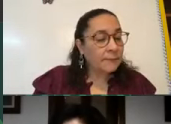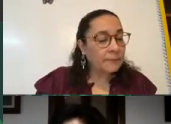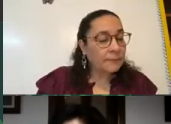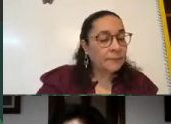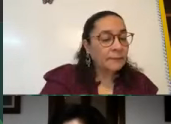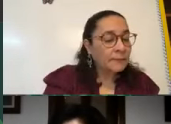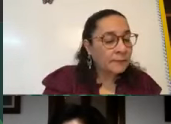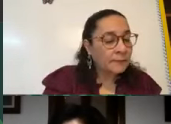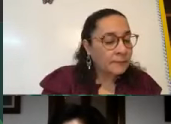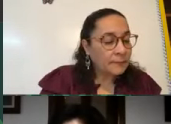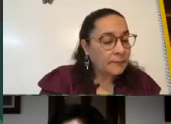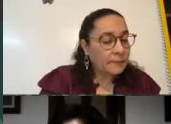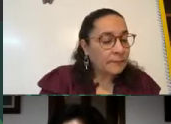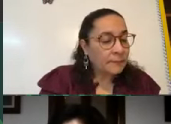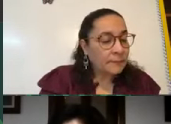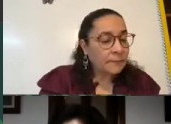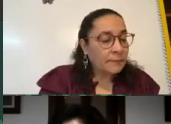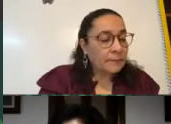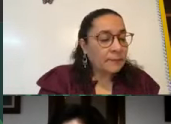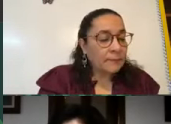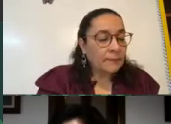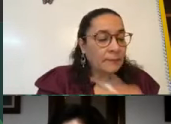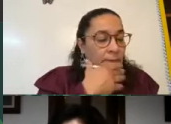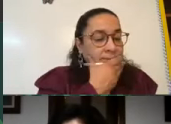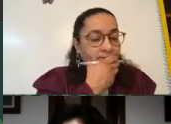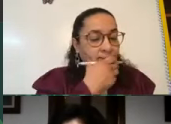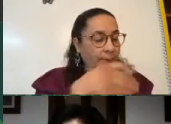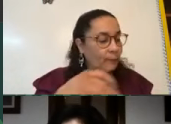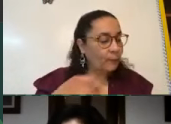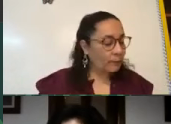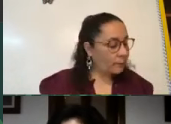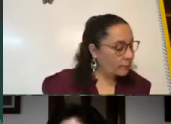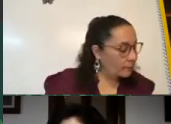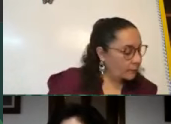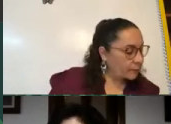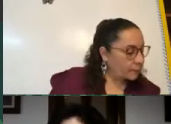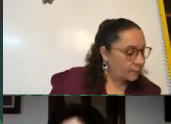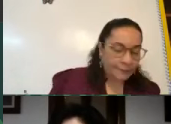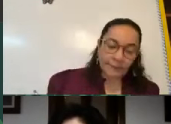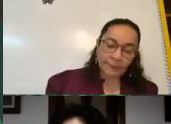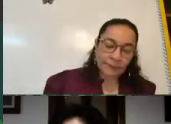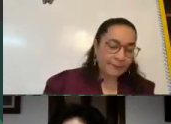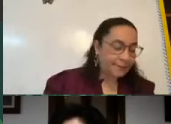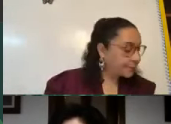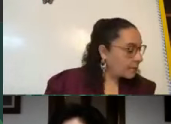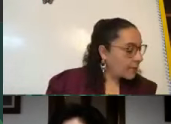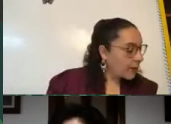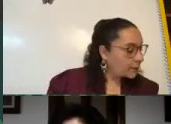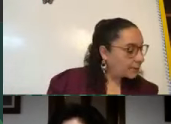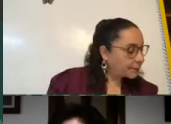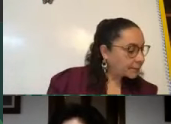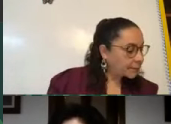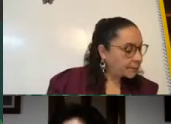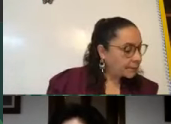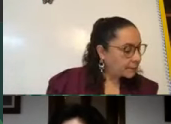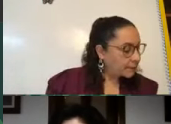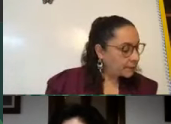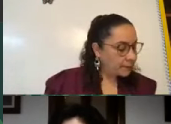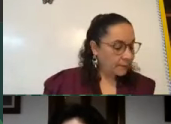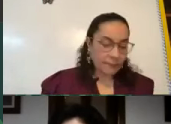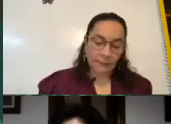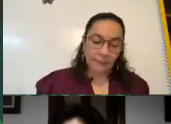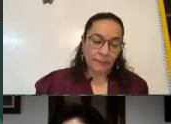el objetivo de garantizar el derecho a la vivienda consagrado por el artículo 4 de la Constitución General de la República y 9º,